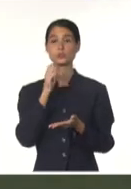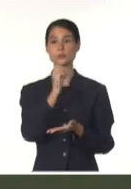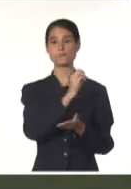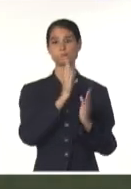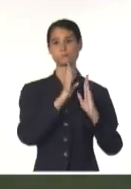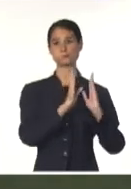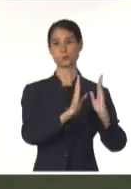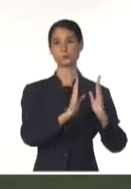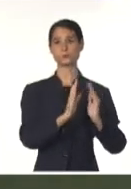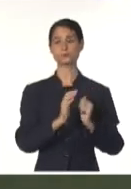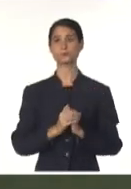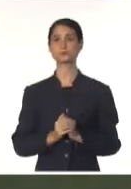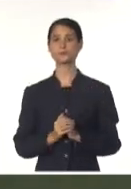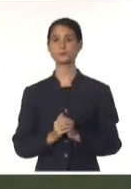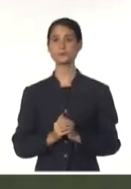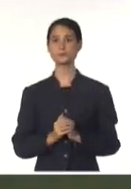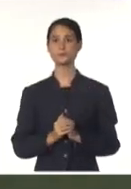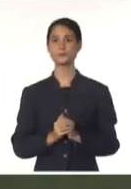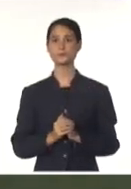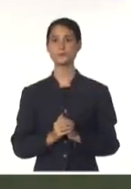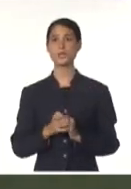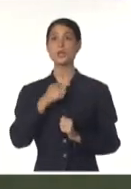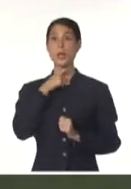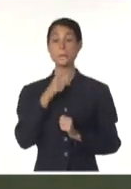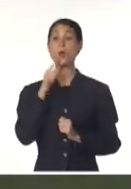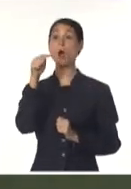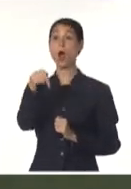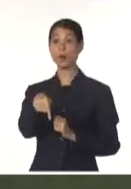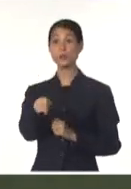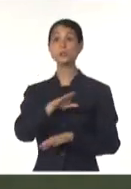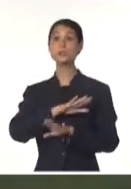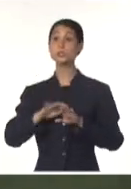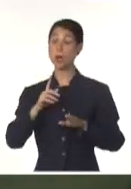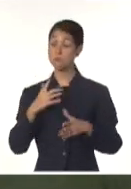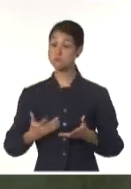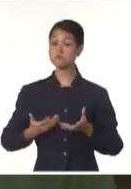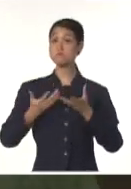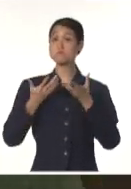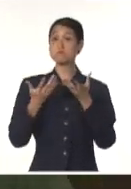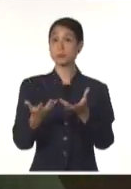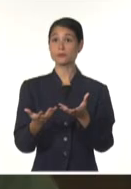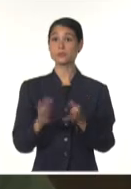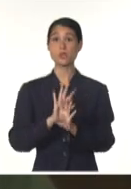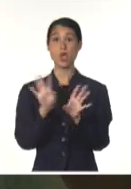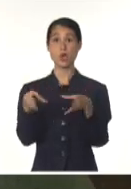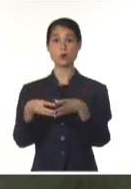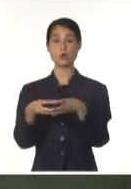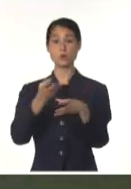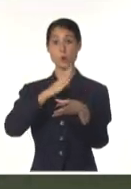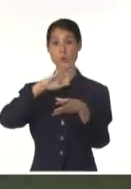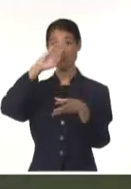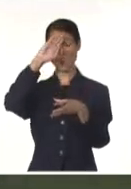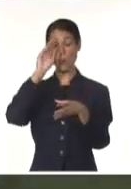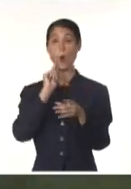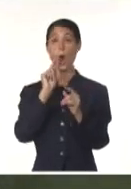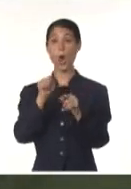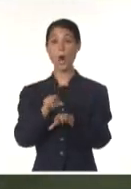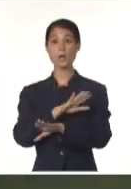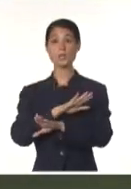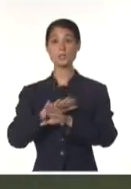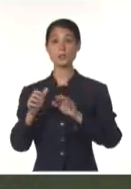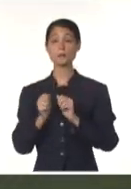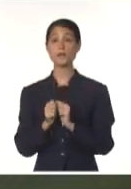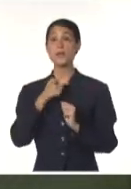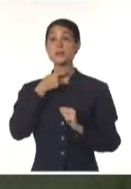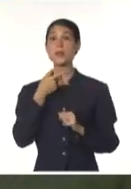Oscar. Pero vamos a estar dignamente representados y la delegación cubana está encabezada por nuestro canciller, ministro de